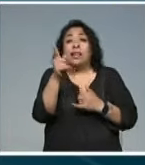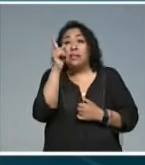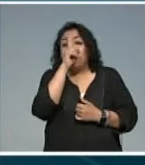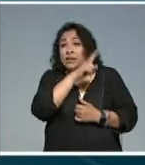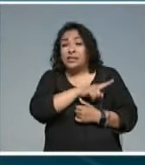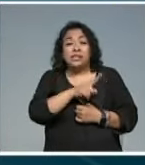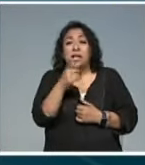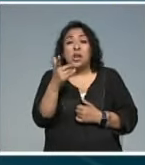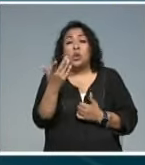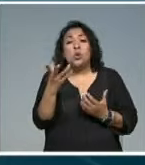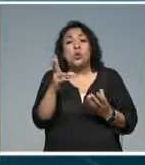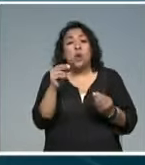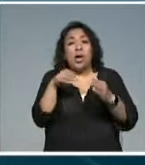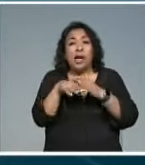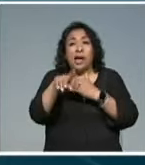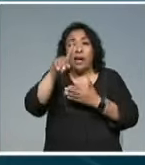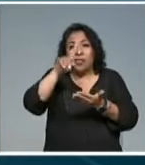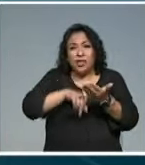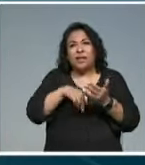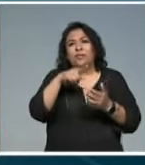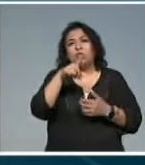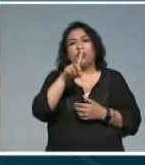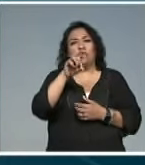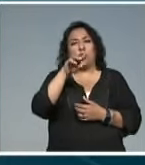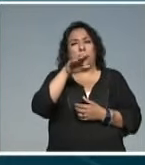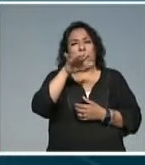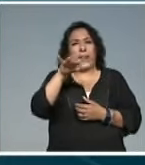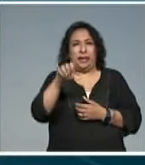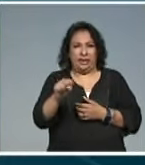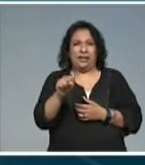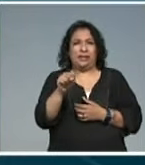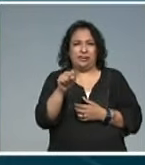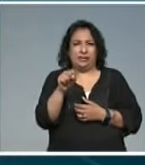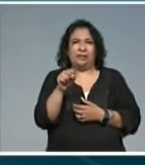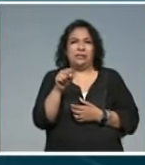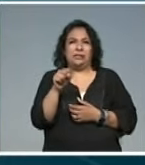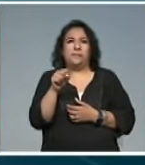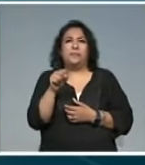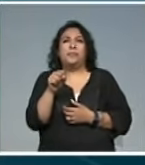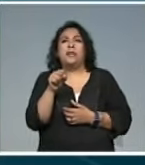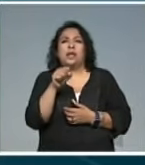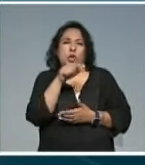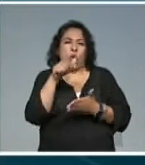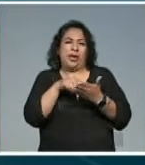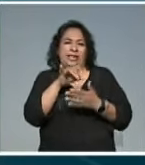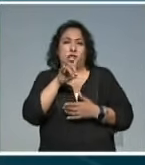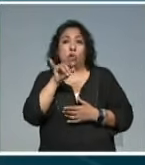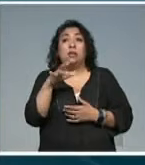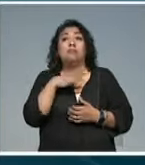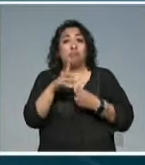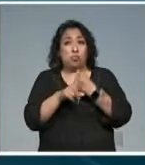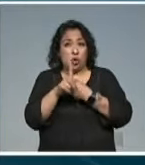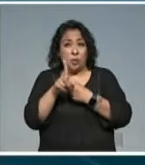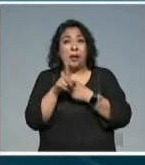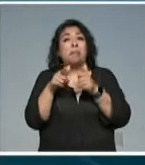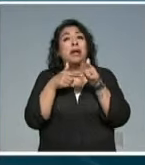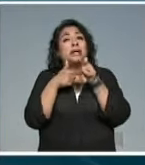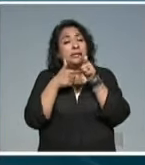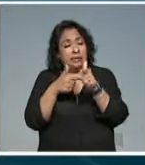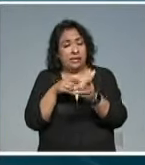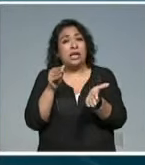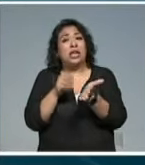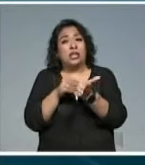no cedan al interior de la cuenca de Donbass, Lugansk y Donetsk, pues el conflicto va a